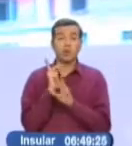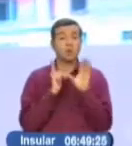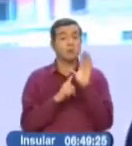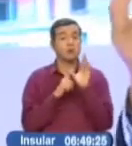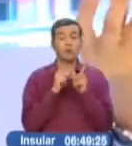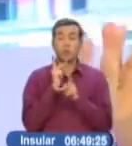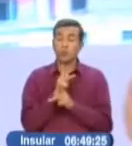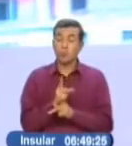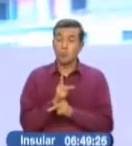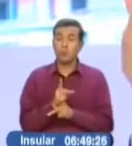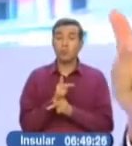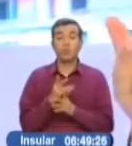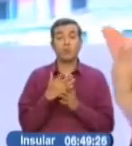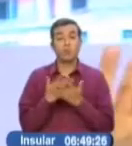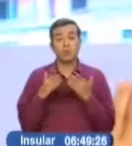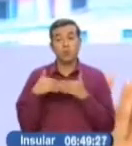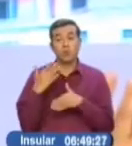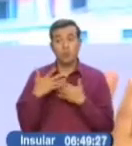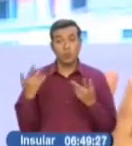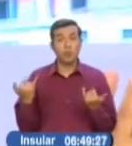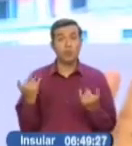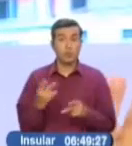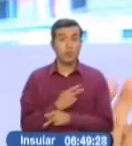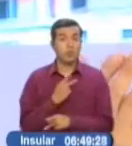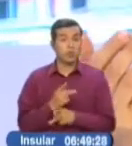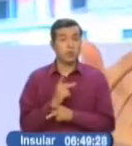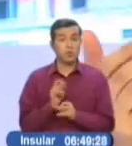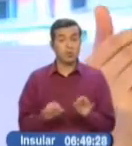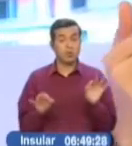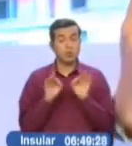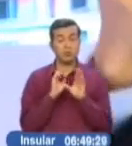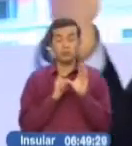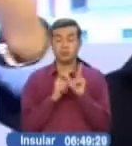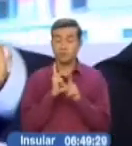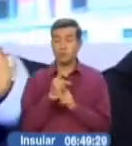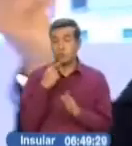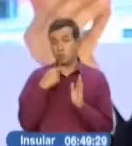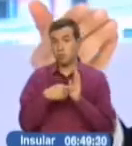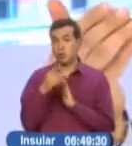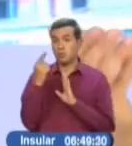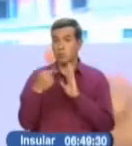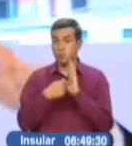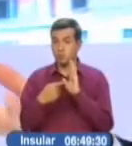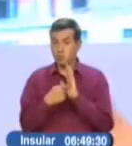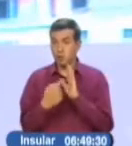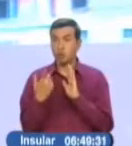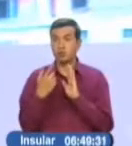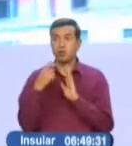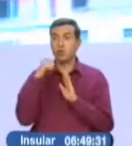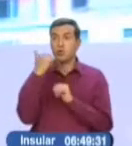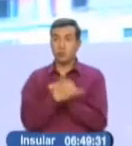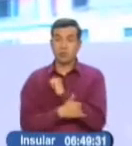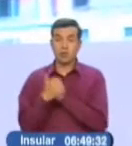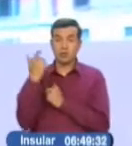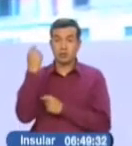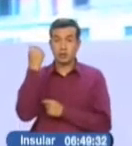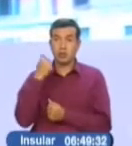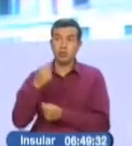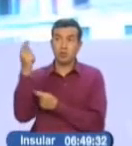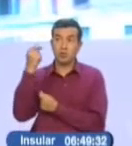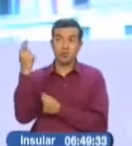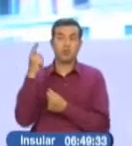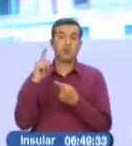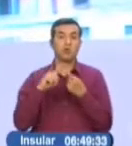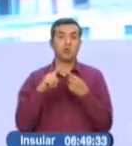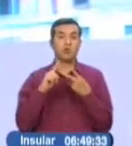capitales en un evento como el que estamos viviendo. Y justamente, por ejemplo, impuestos a la salida de divisas,